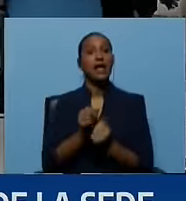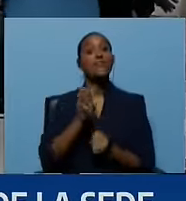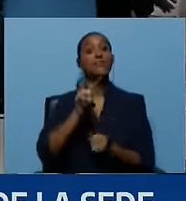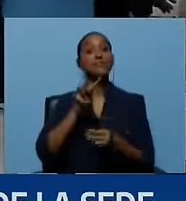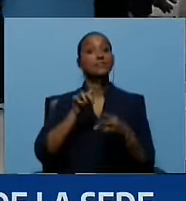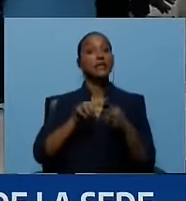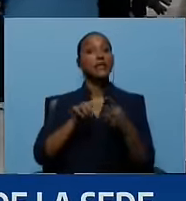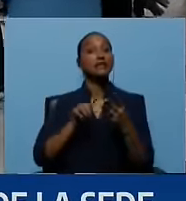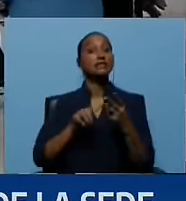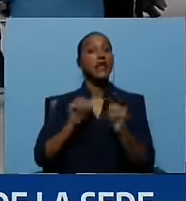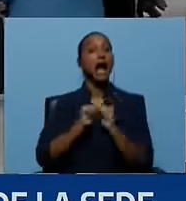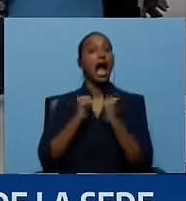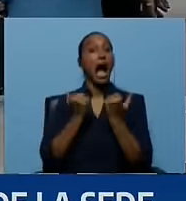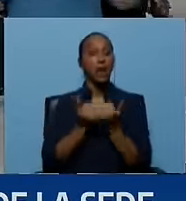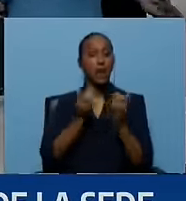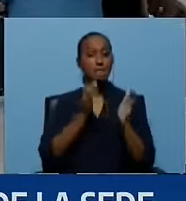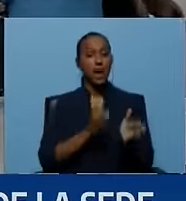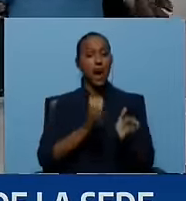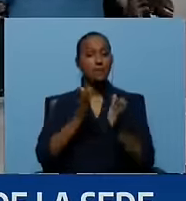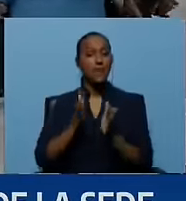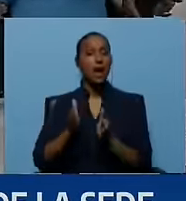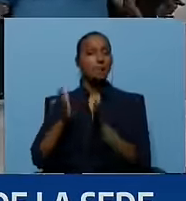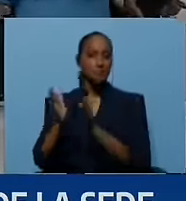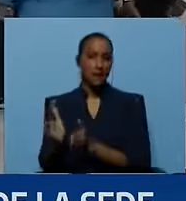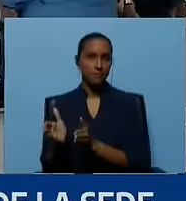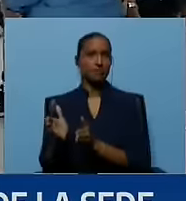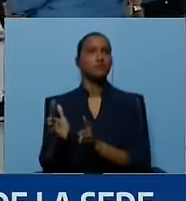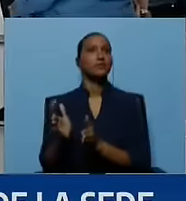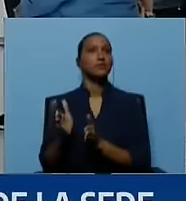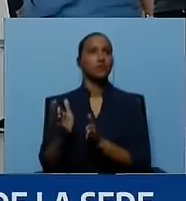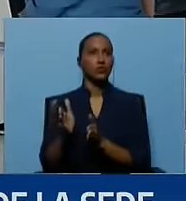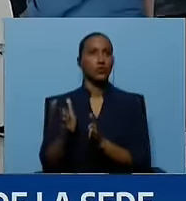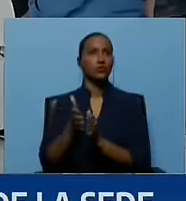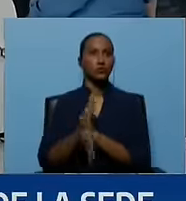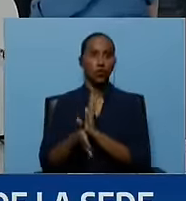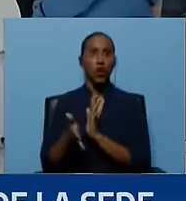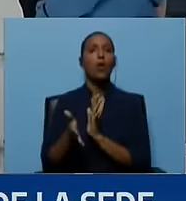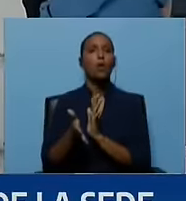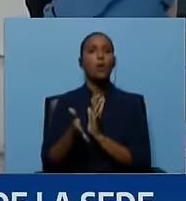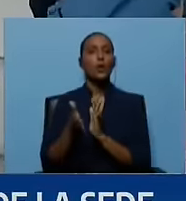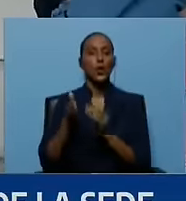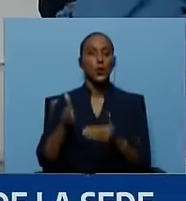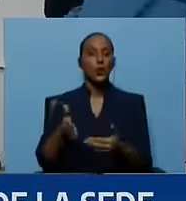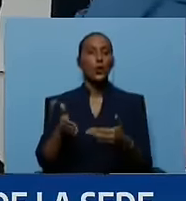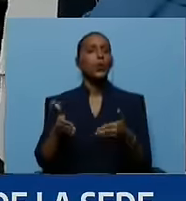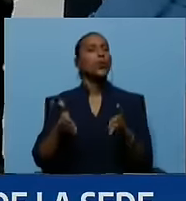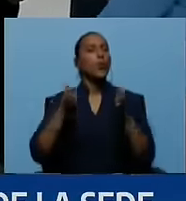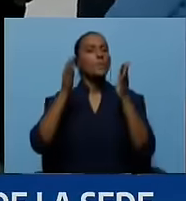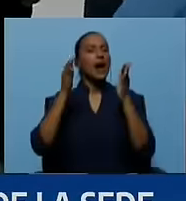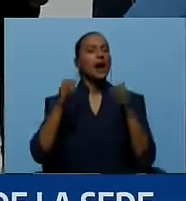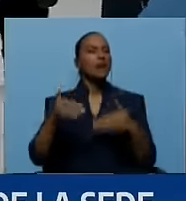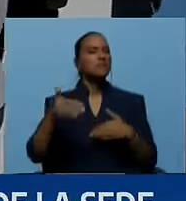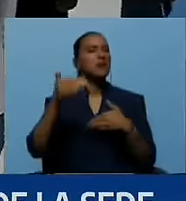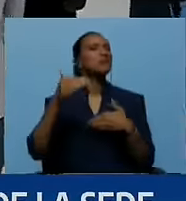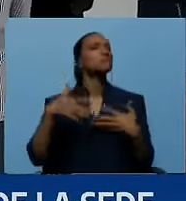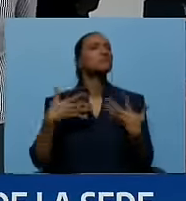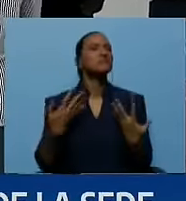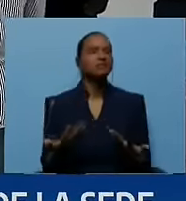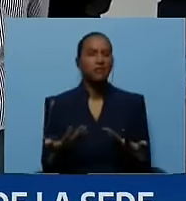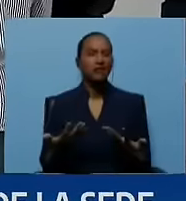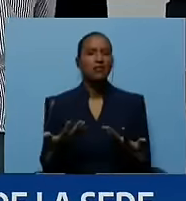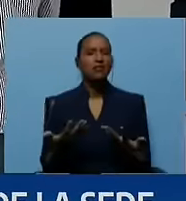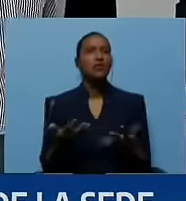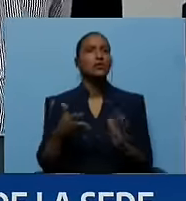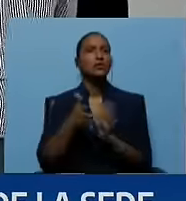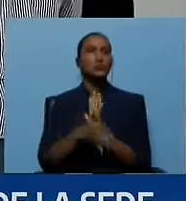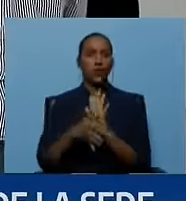aulas por módulo, aquí lo encontramos, que estarán divididas por paneles acústicos para convertirse a su vez también en